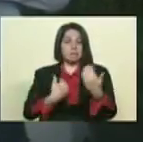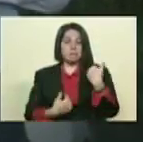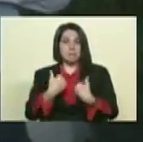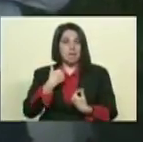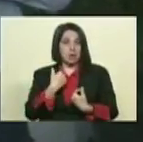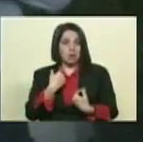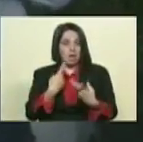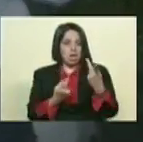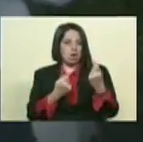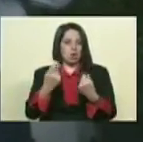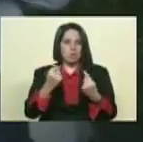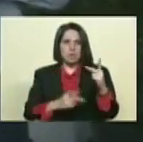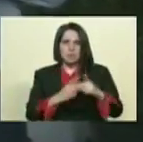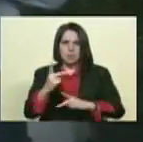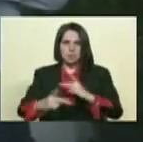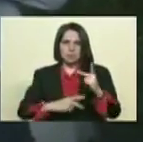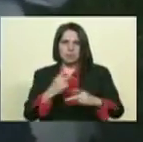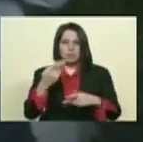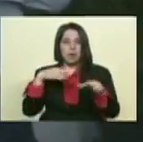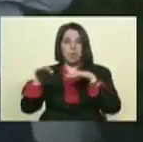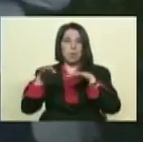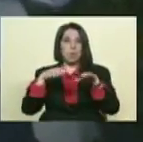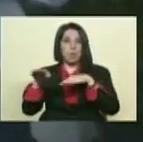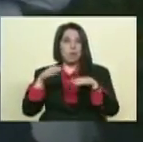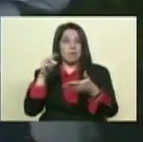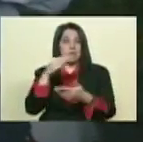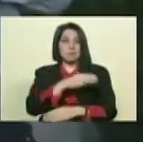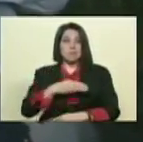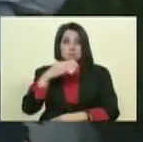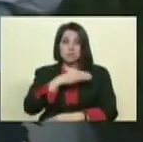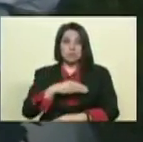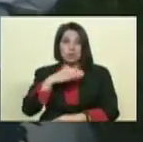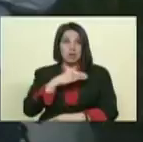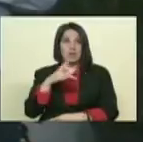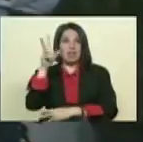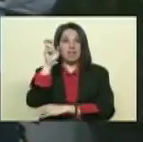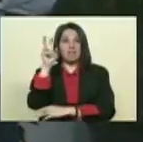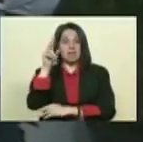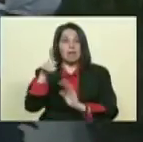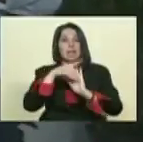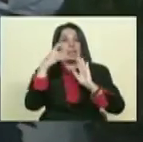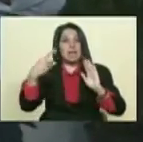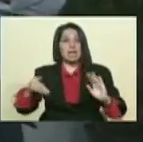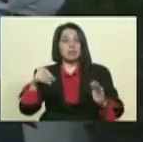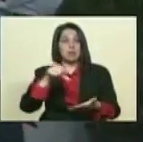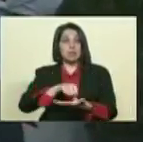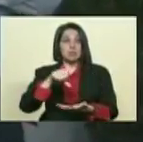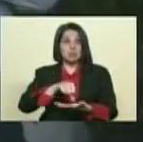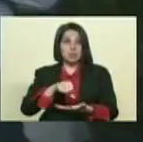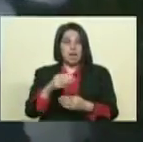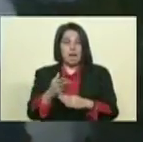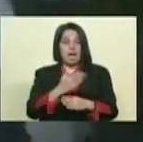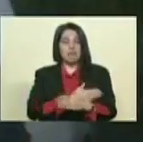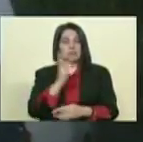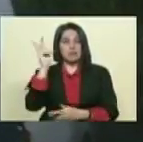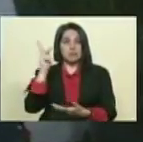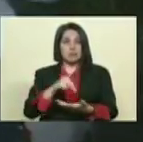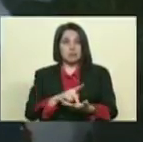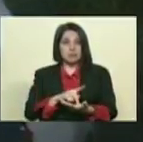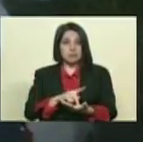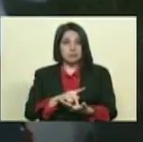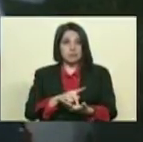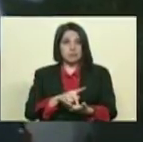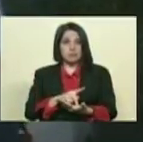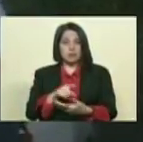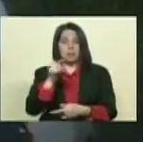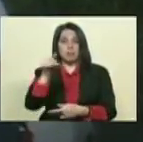miércoles de economía productiva, los jueves, jueves de misiones y los viernes del derecho a la ciudad. Antes de venir a este pase, presidente, estuvimos, como